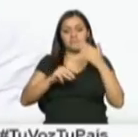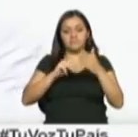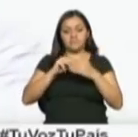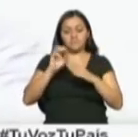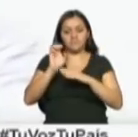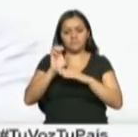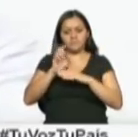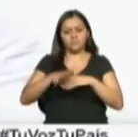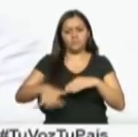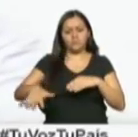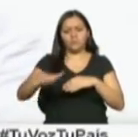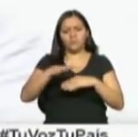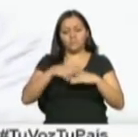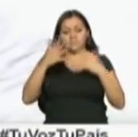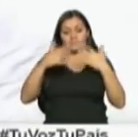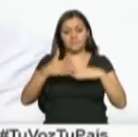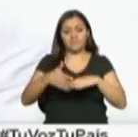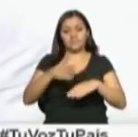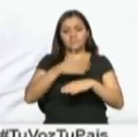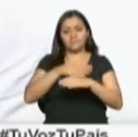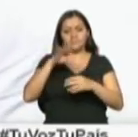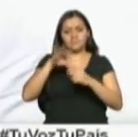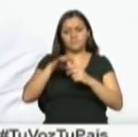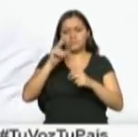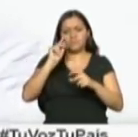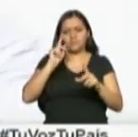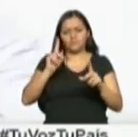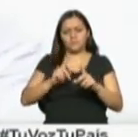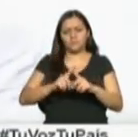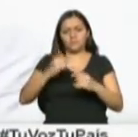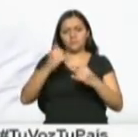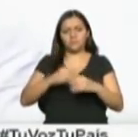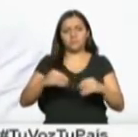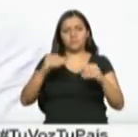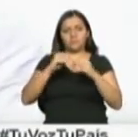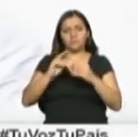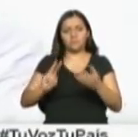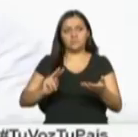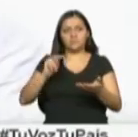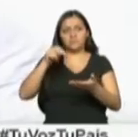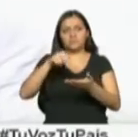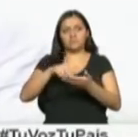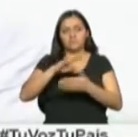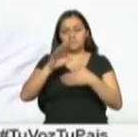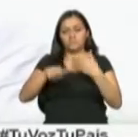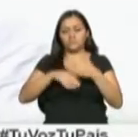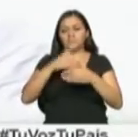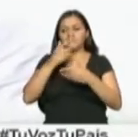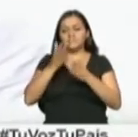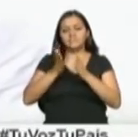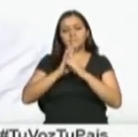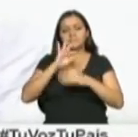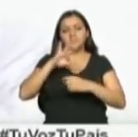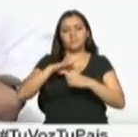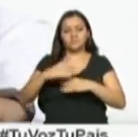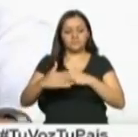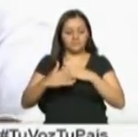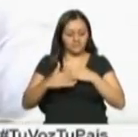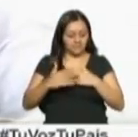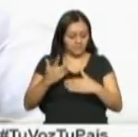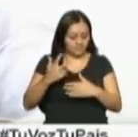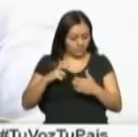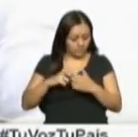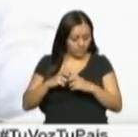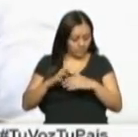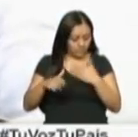ecuatorianos, que también hubieron quienes votaron en contra. Y hoy se presentan a ustedes pidiéndoles su voto,